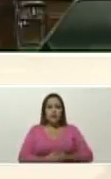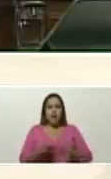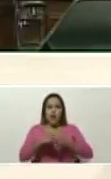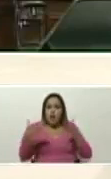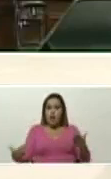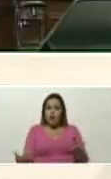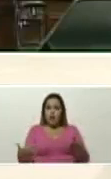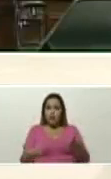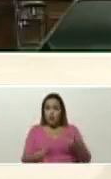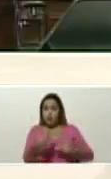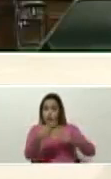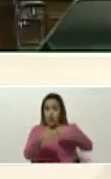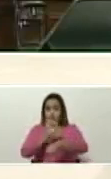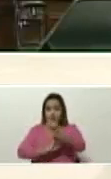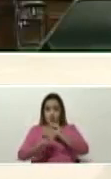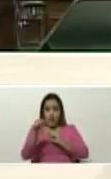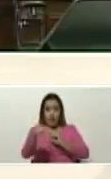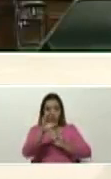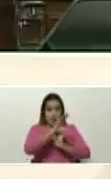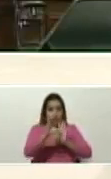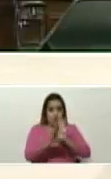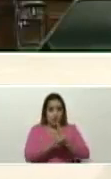constructores y defensores de esta constitución.